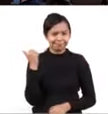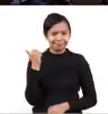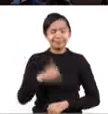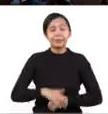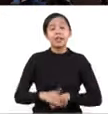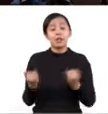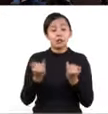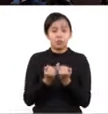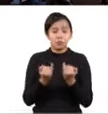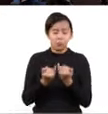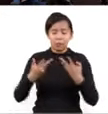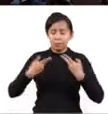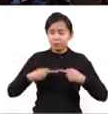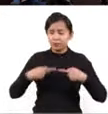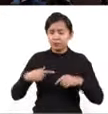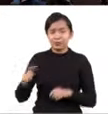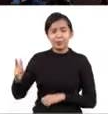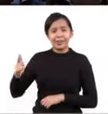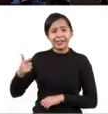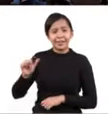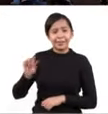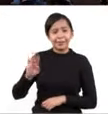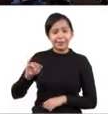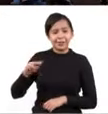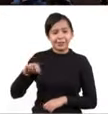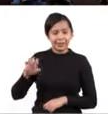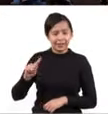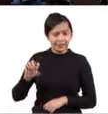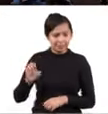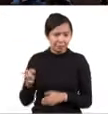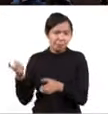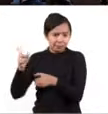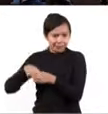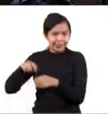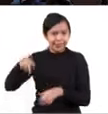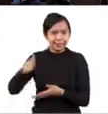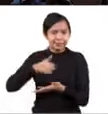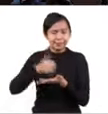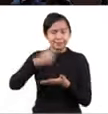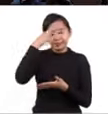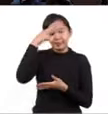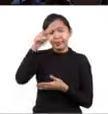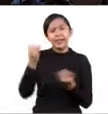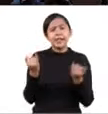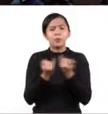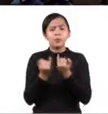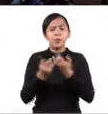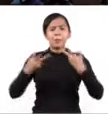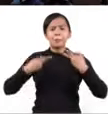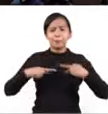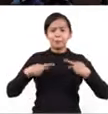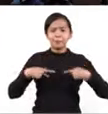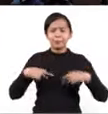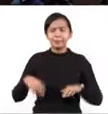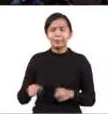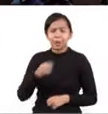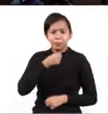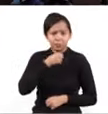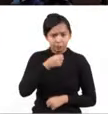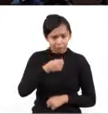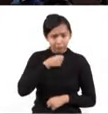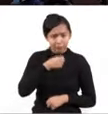a las y los integrantes del gabinete legal del Gobierno de la Ciudad de México, a los representantes de medios de comunicación